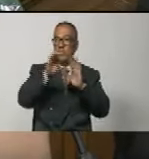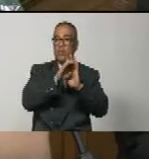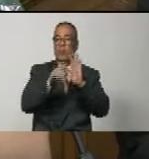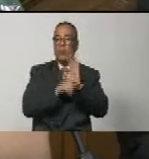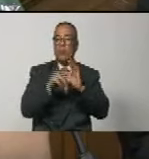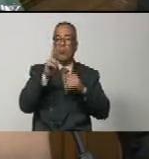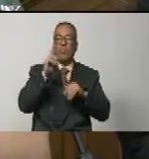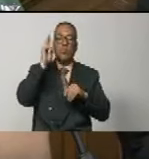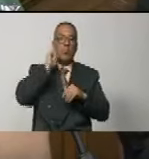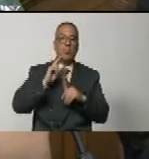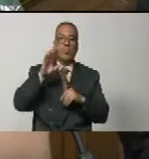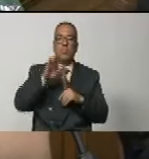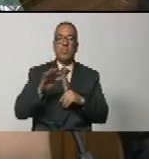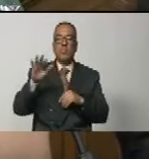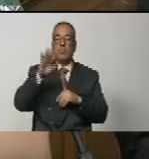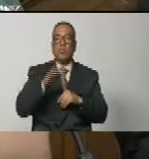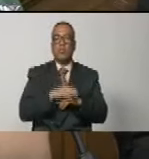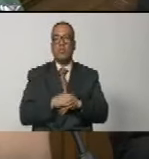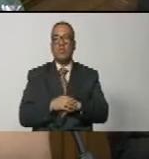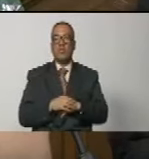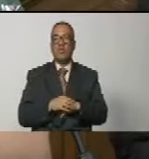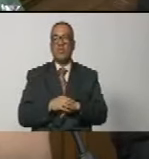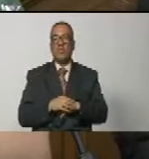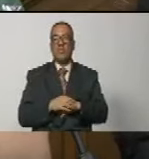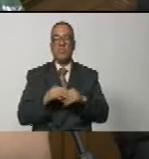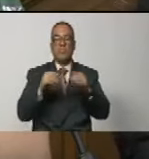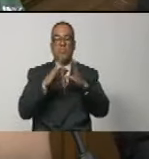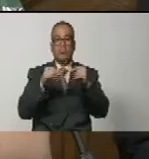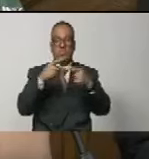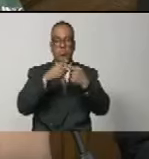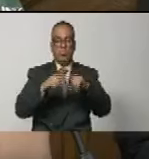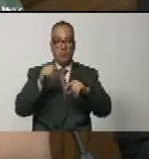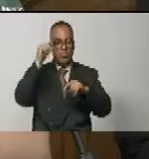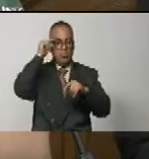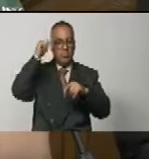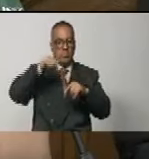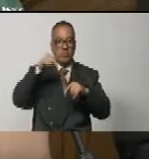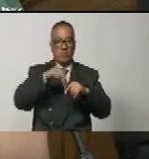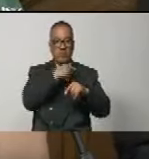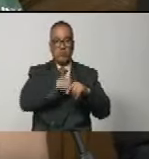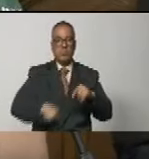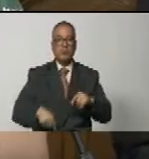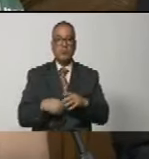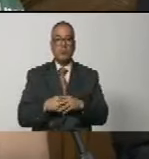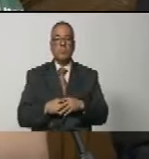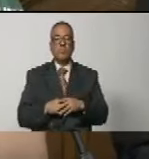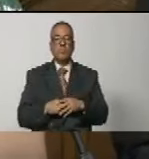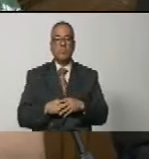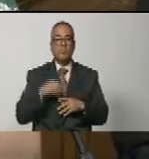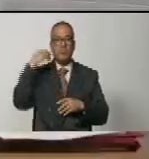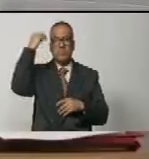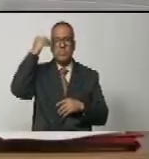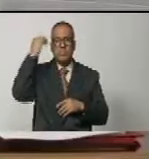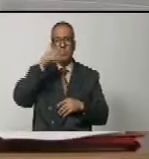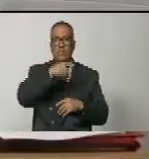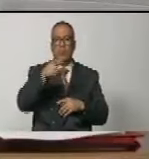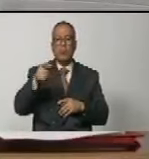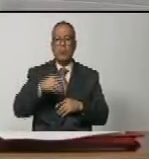la Constitución de la República Bolivariana de Venezuela. Es todo de la propuesta del orden del día, ciudadano presidente. En